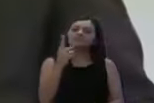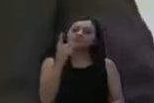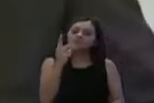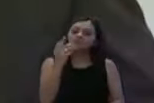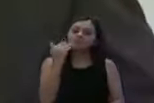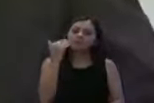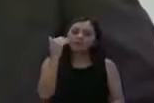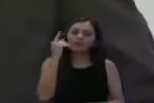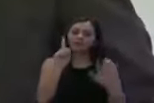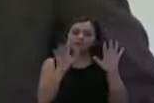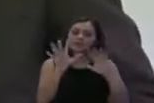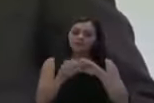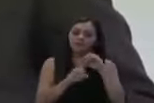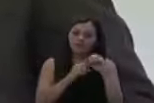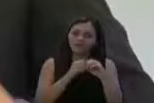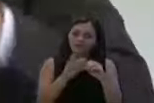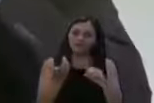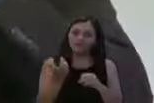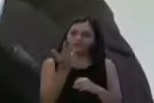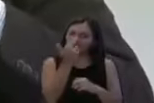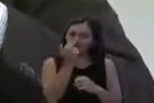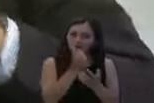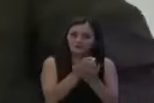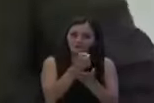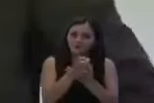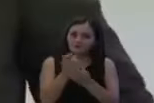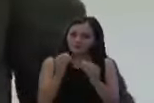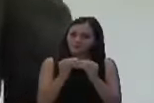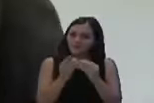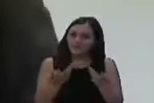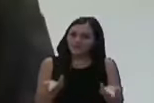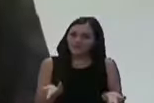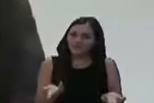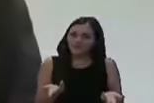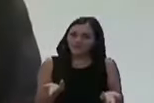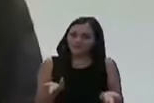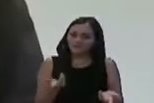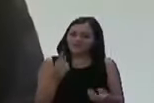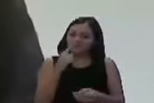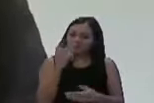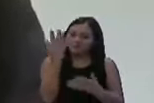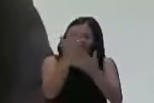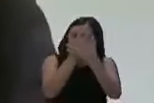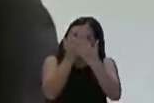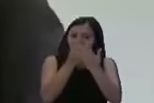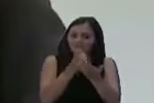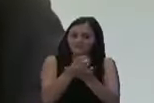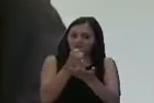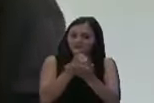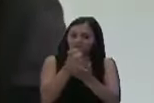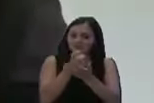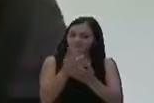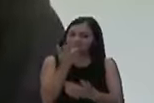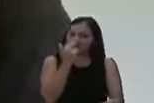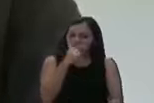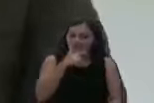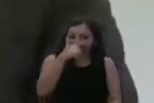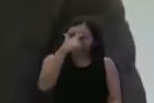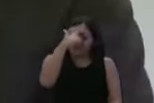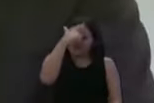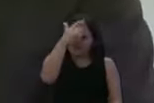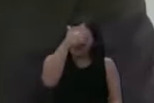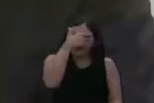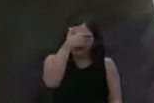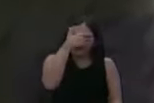mayores de 65 años y en compañía de sus padres Además porque medio censurado medio elevado de tono el guion pero